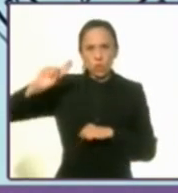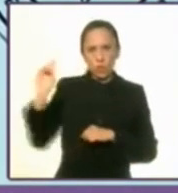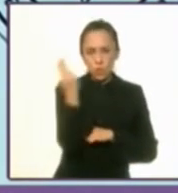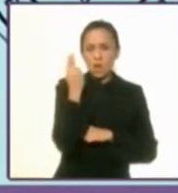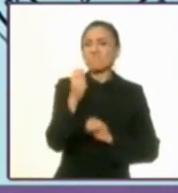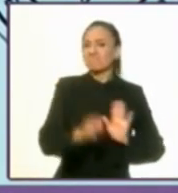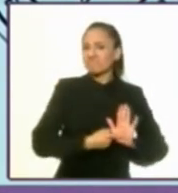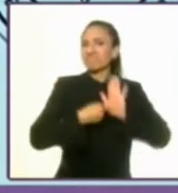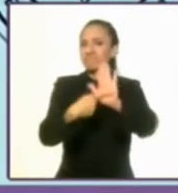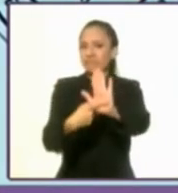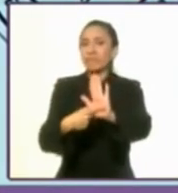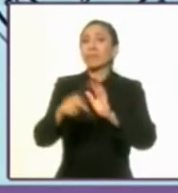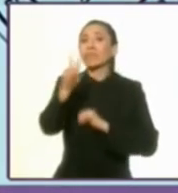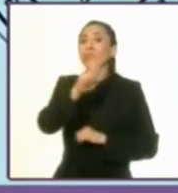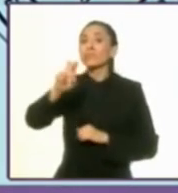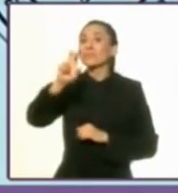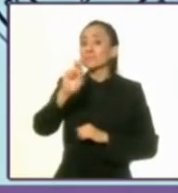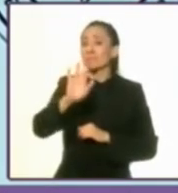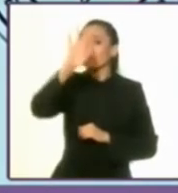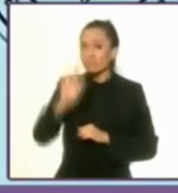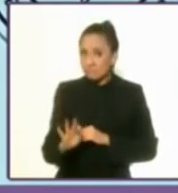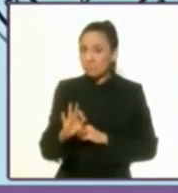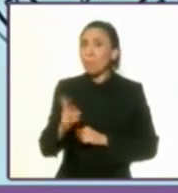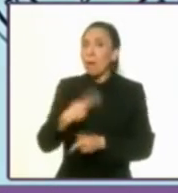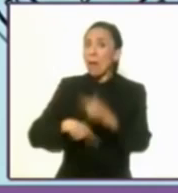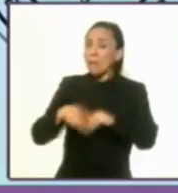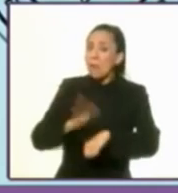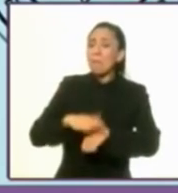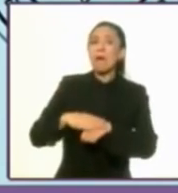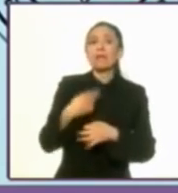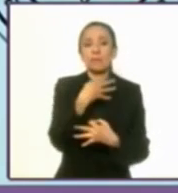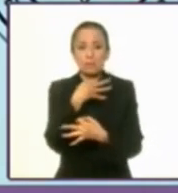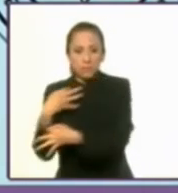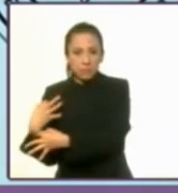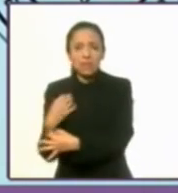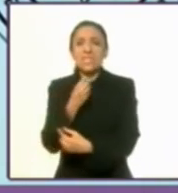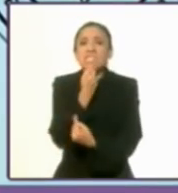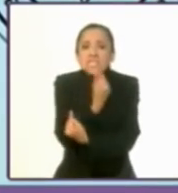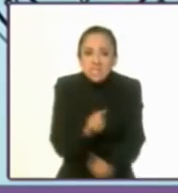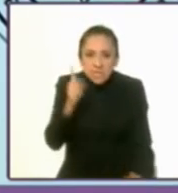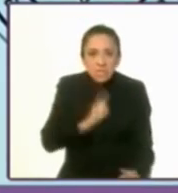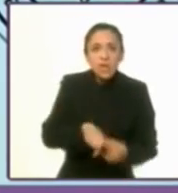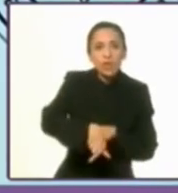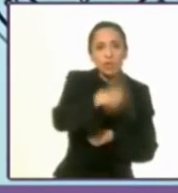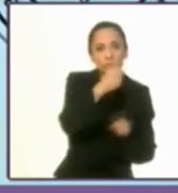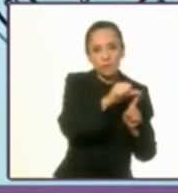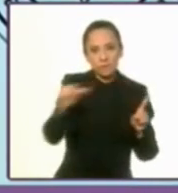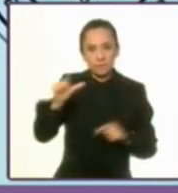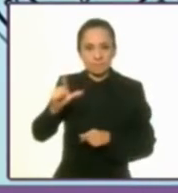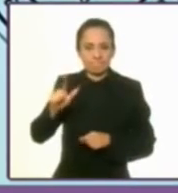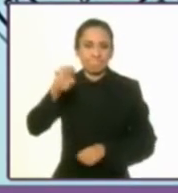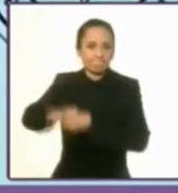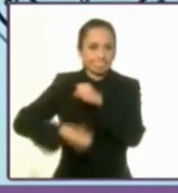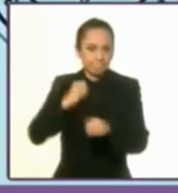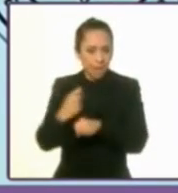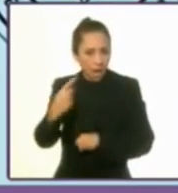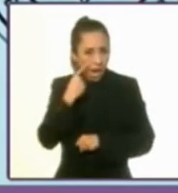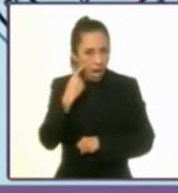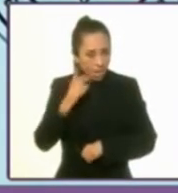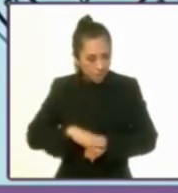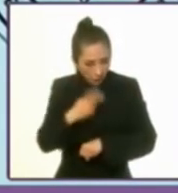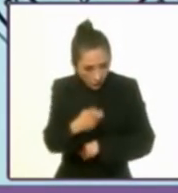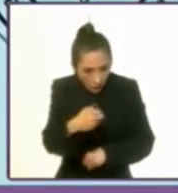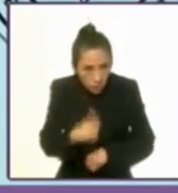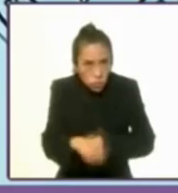230 por ciento las adicciones en niñas de 12 a 17 años es verdaderamente alarmante la cifra